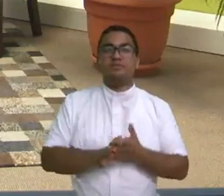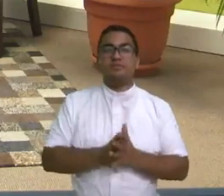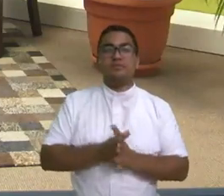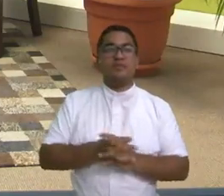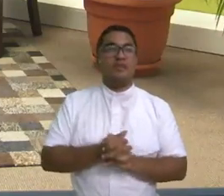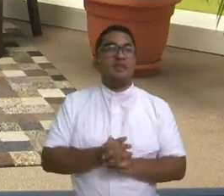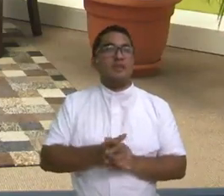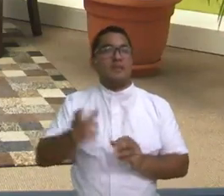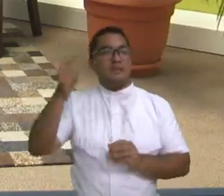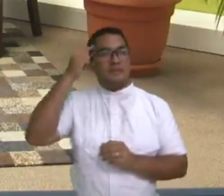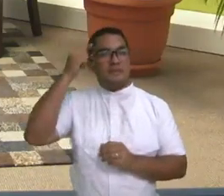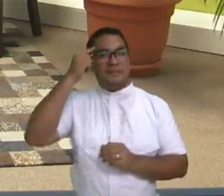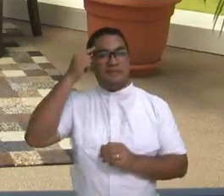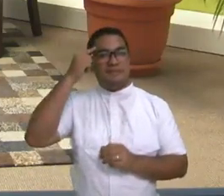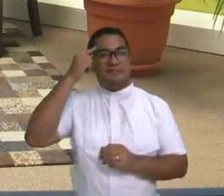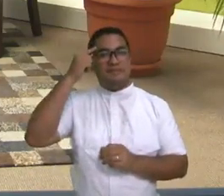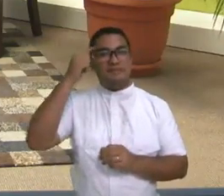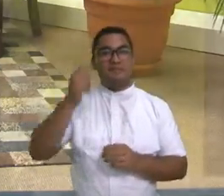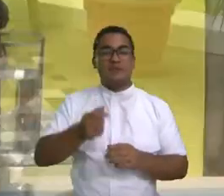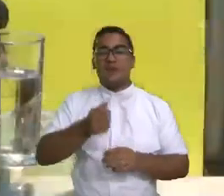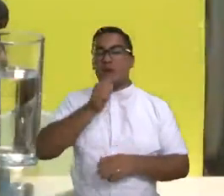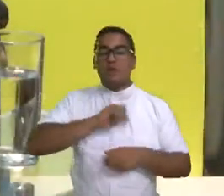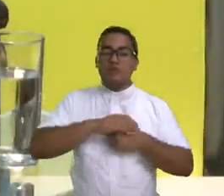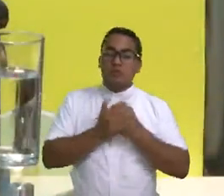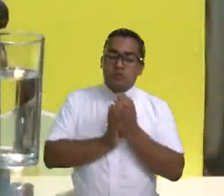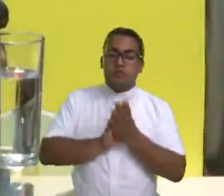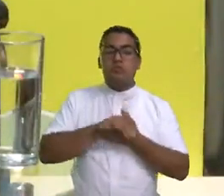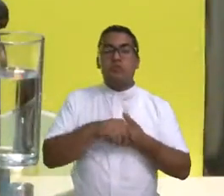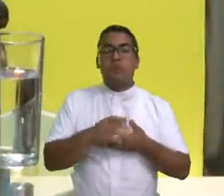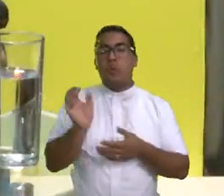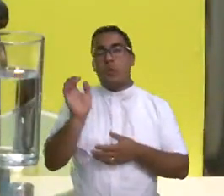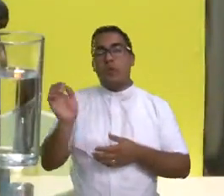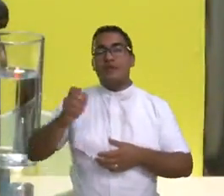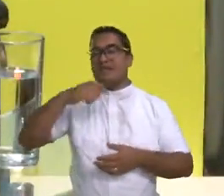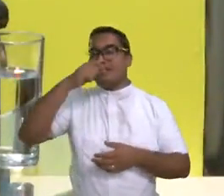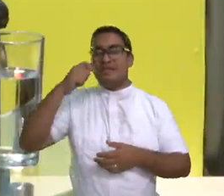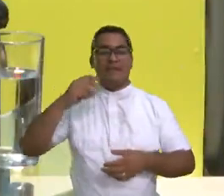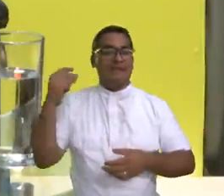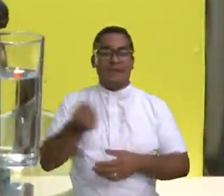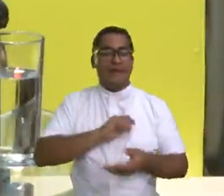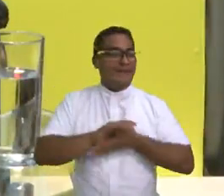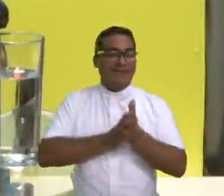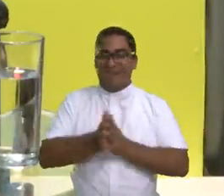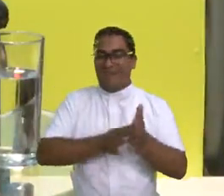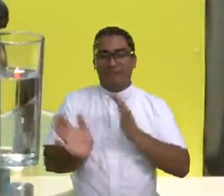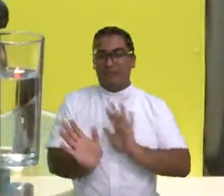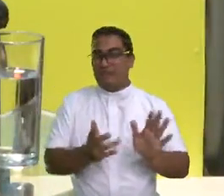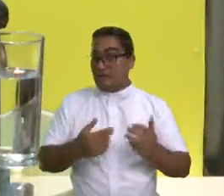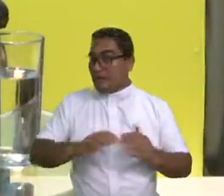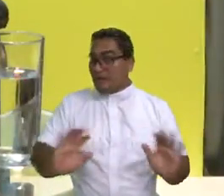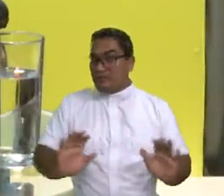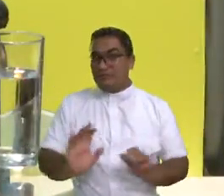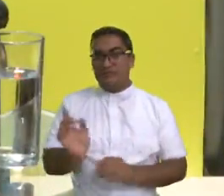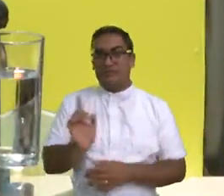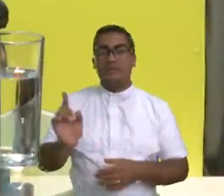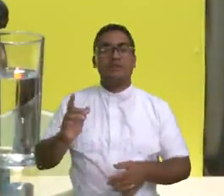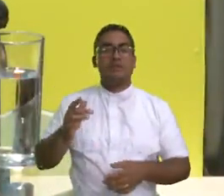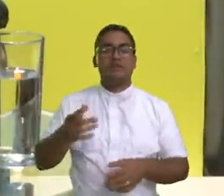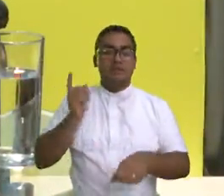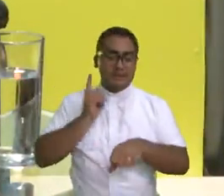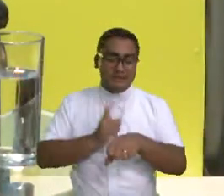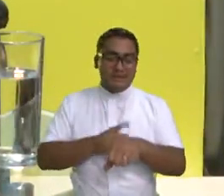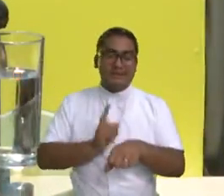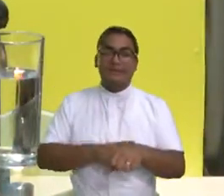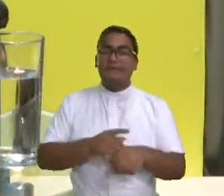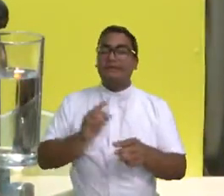lavarse las manos y cepillarse los dientes es algo rápido, y no, se necesita tiempo